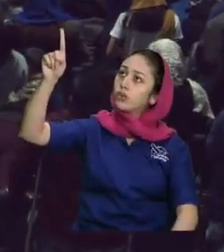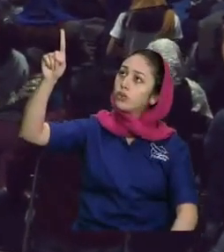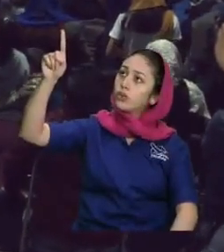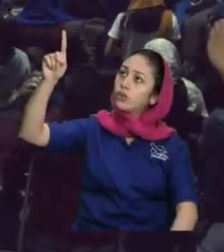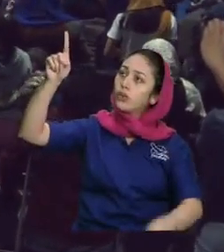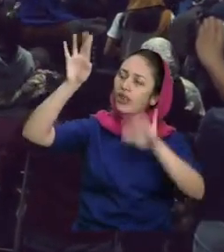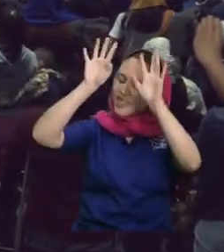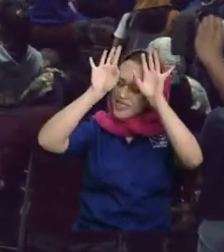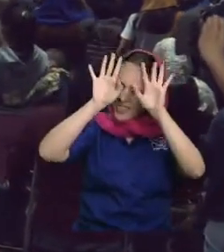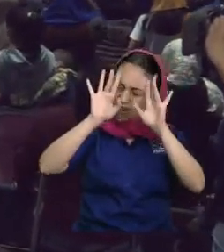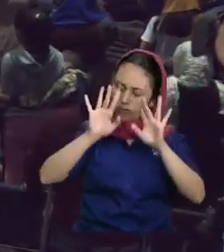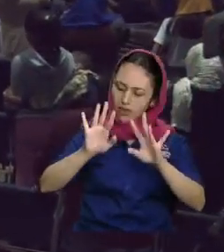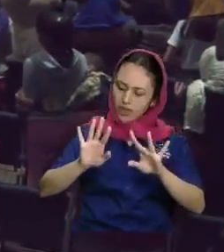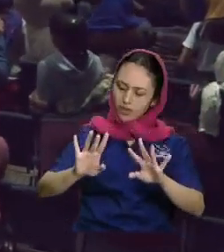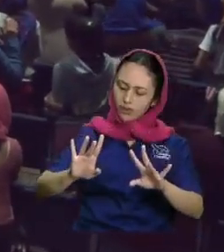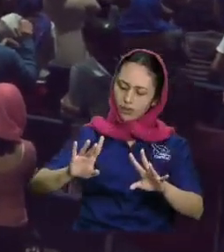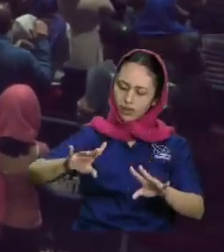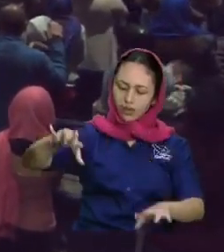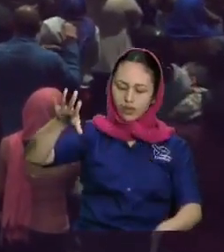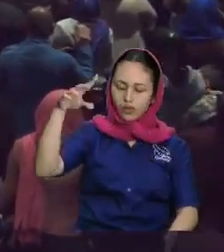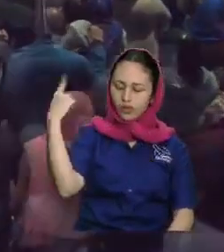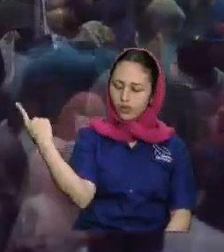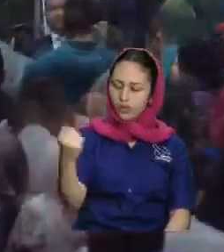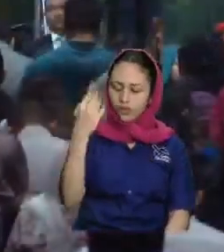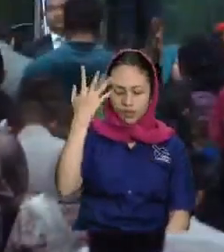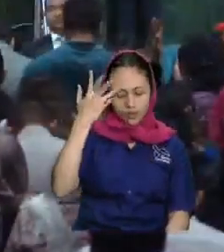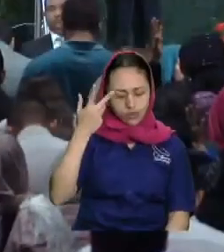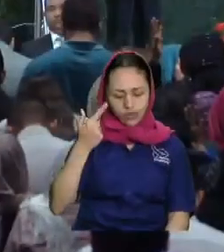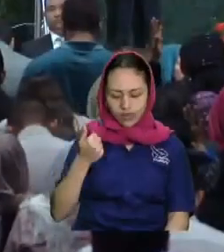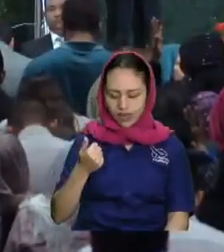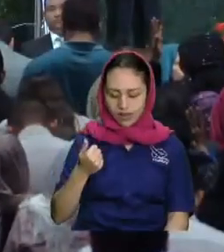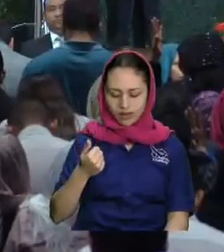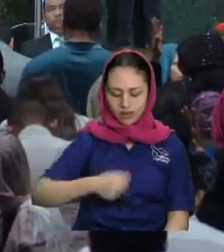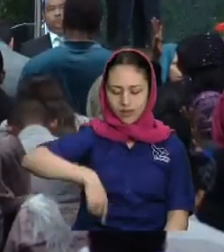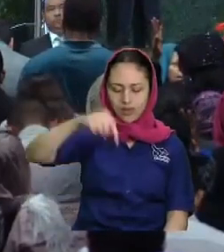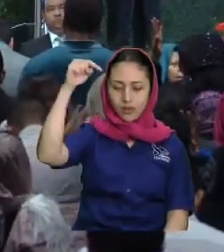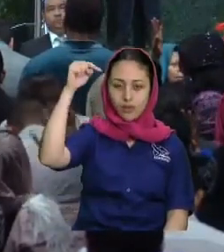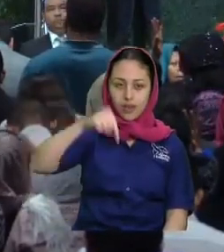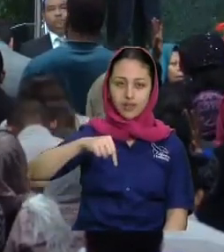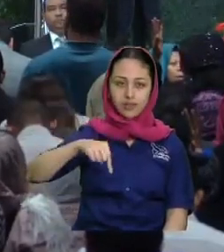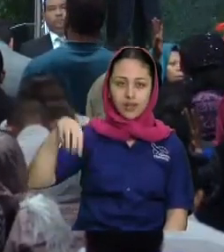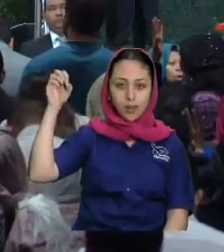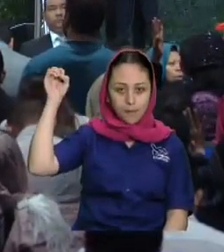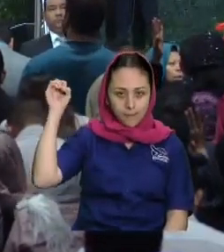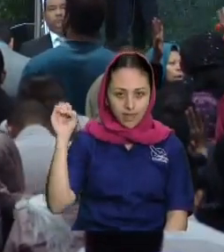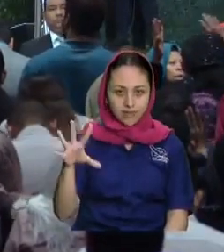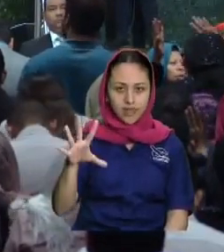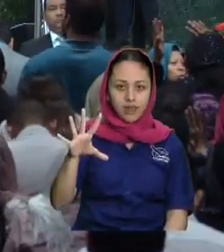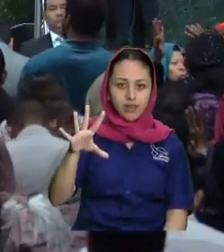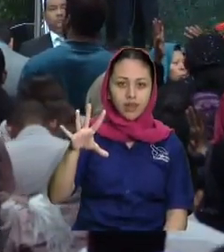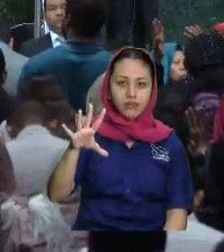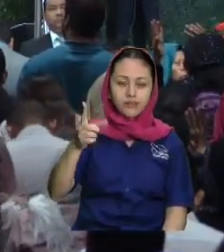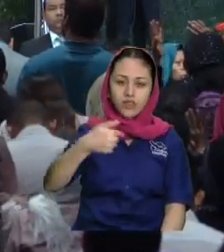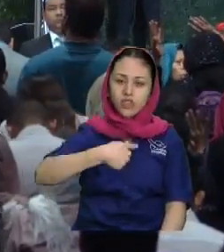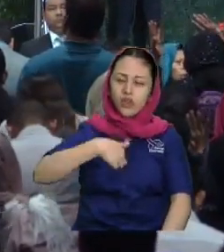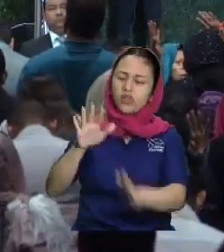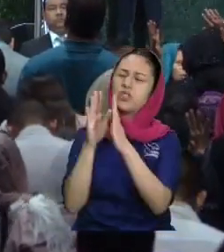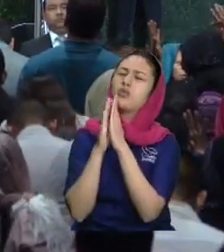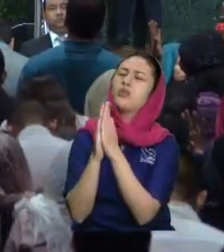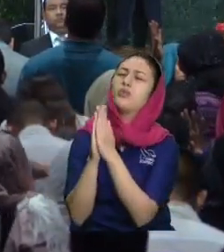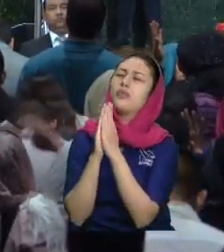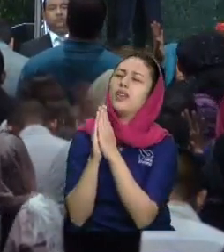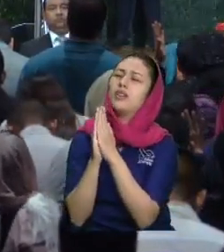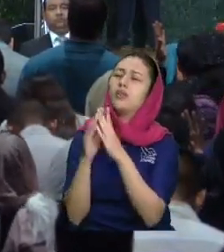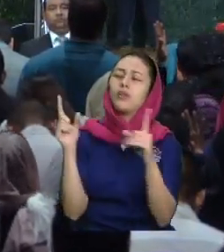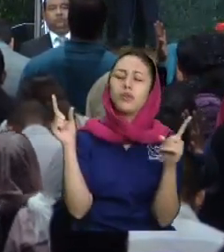sobre nosotros durante todos estos días. Y ahora con este mensaje, yo te suplico que estas palabras que